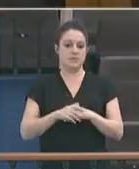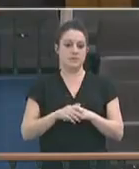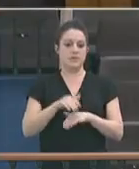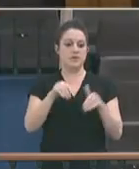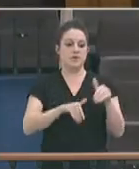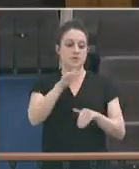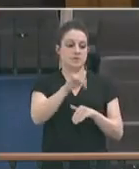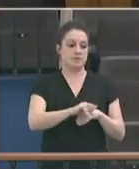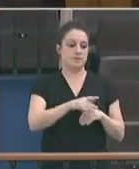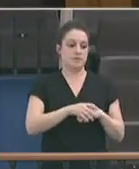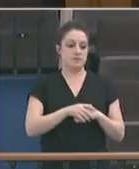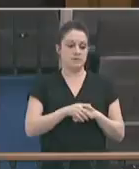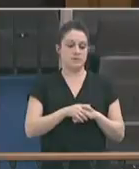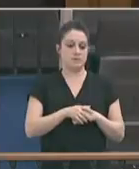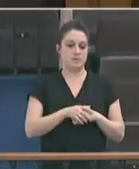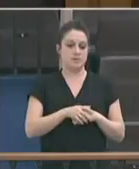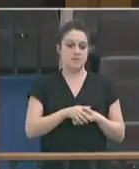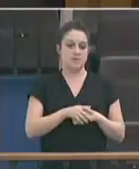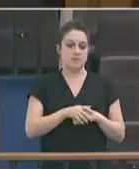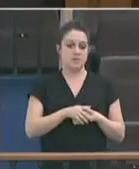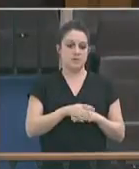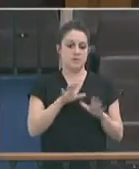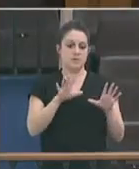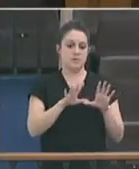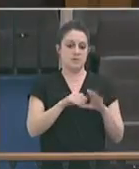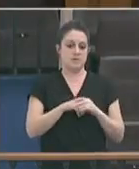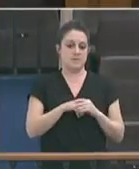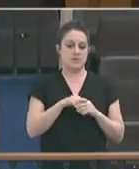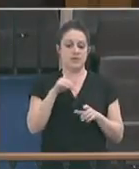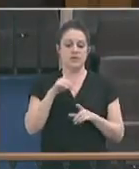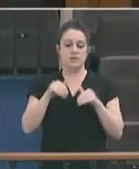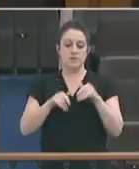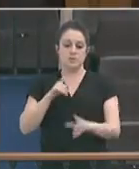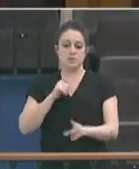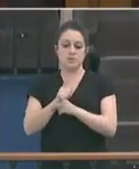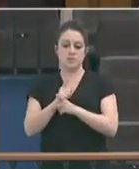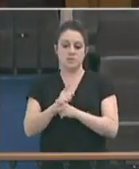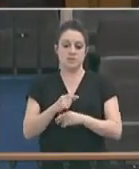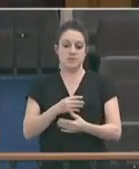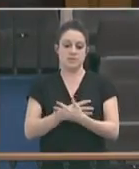¿Votos a favor? 10. ¿Votos en contra?